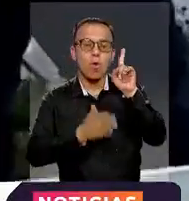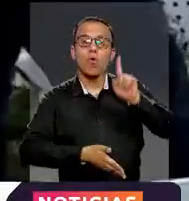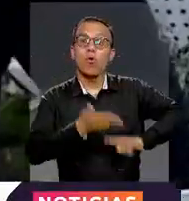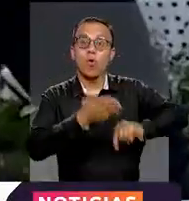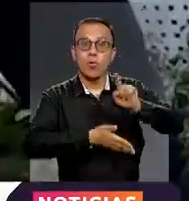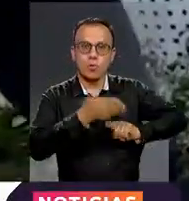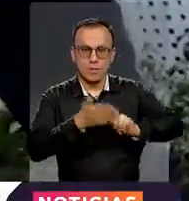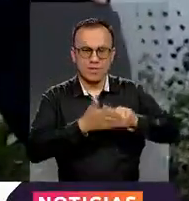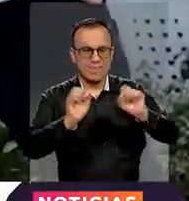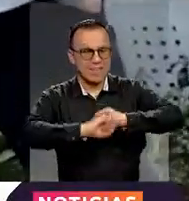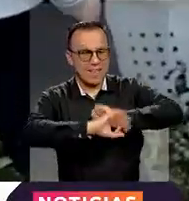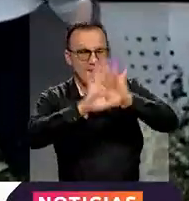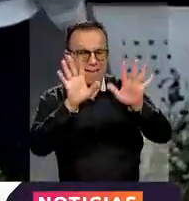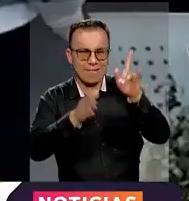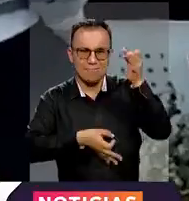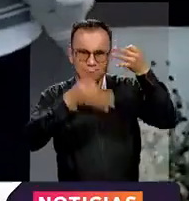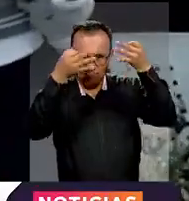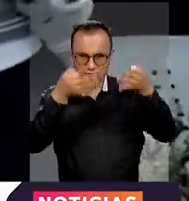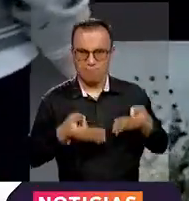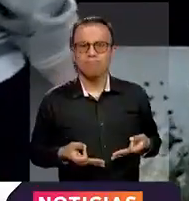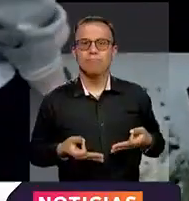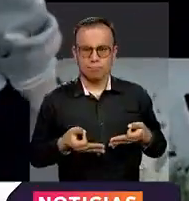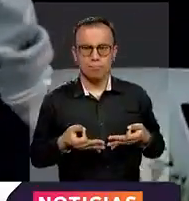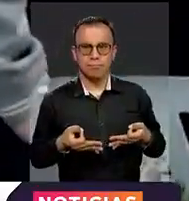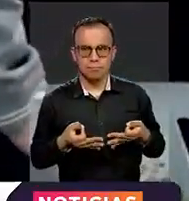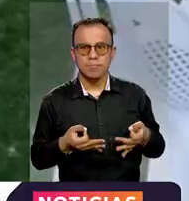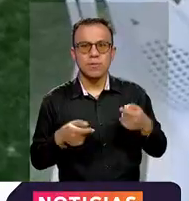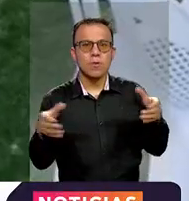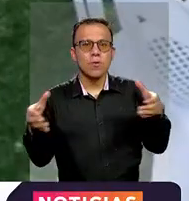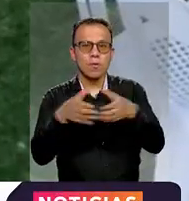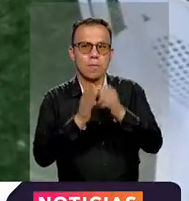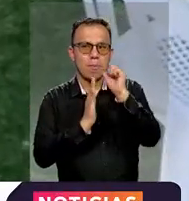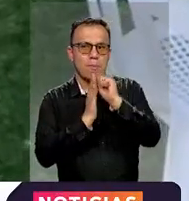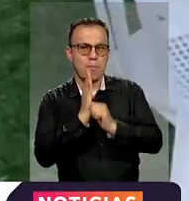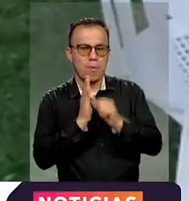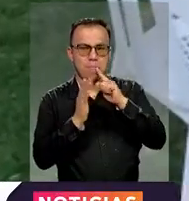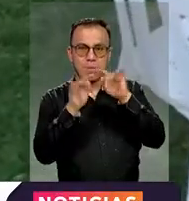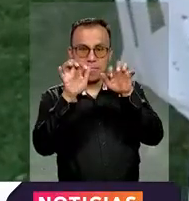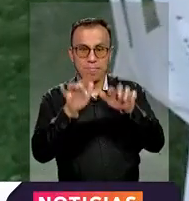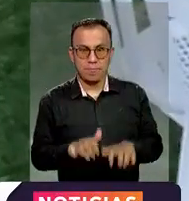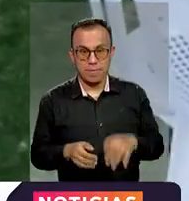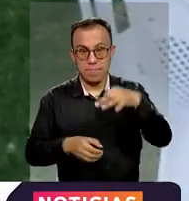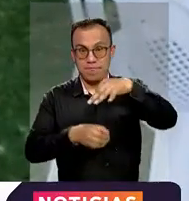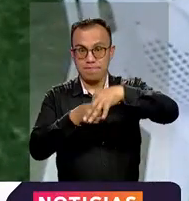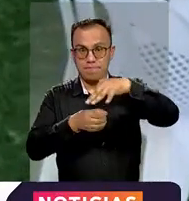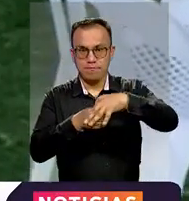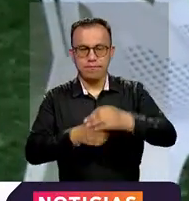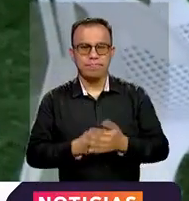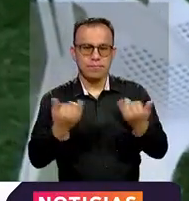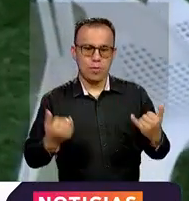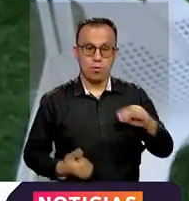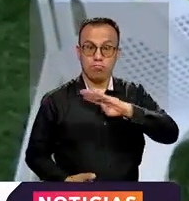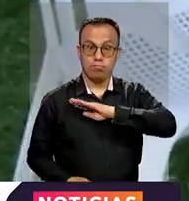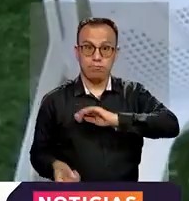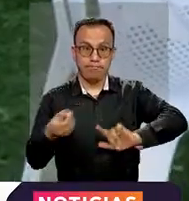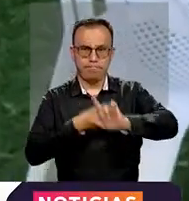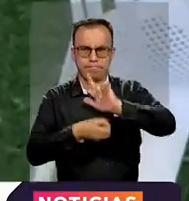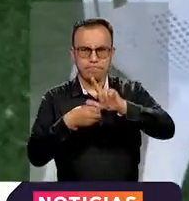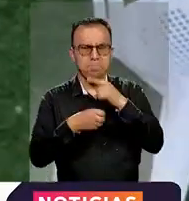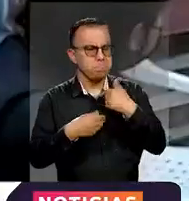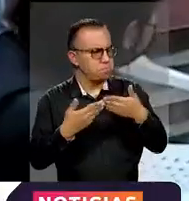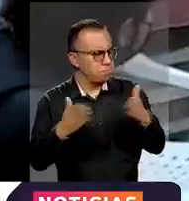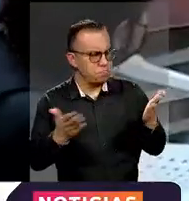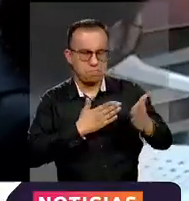contratación transparente a este aparato, digamos, de software de verificación a las elecciones. La alcaldía local afirma que sigue de